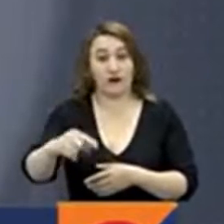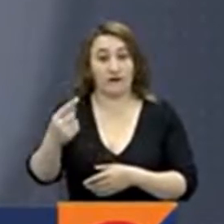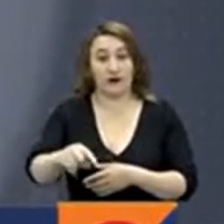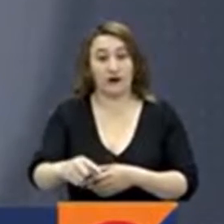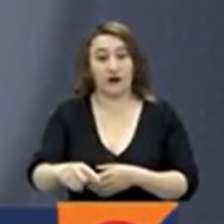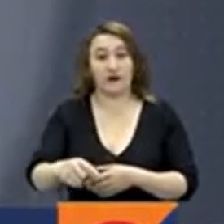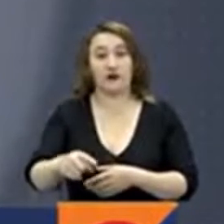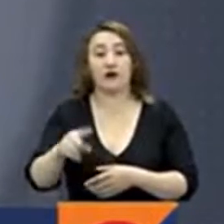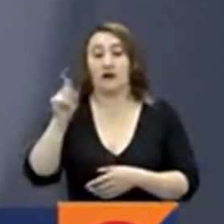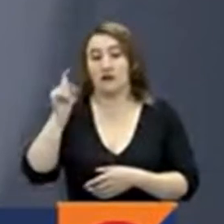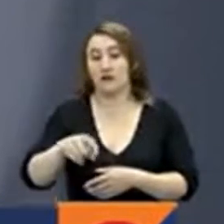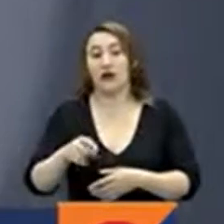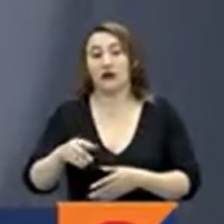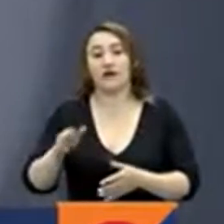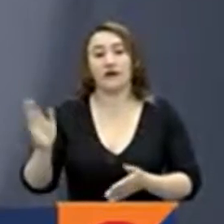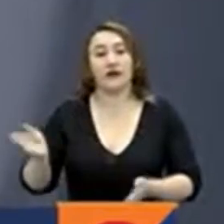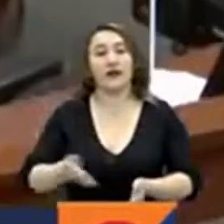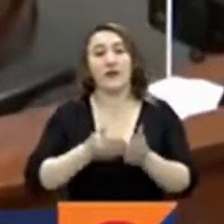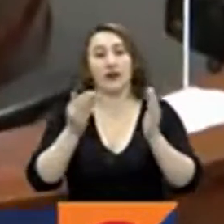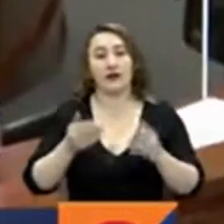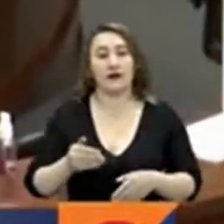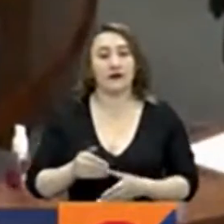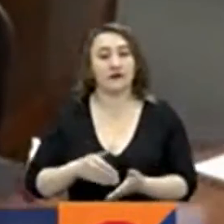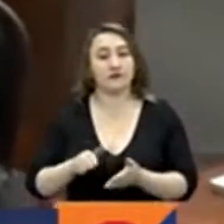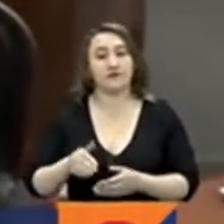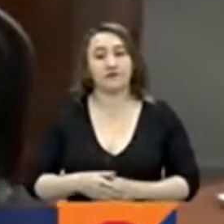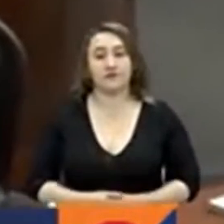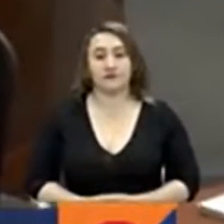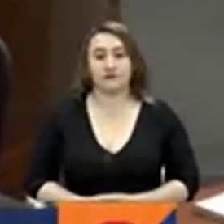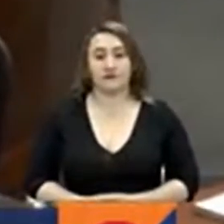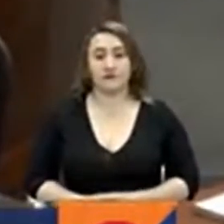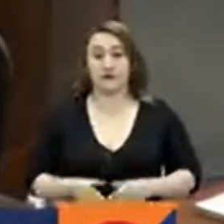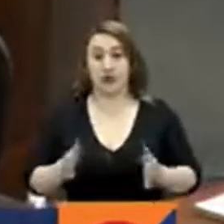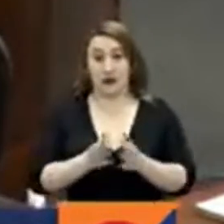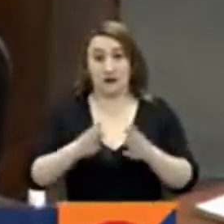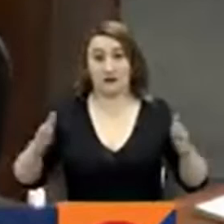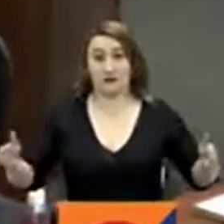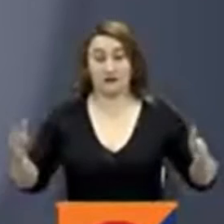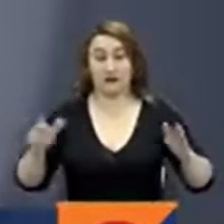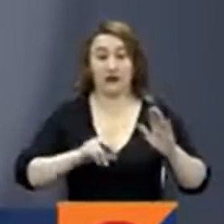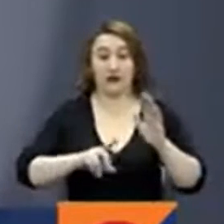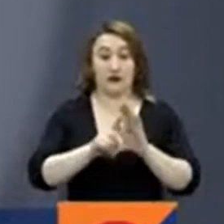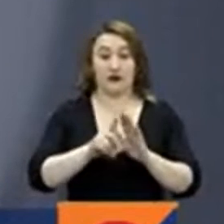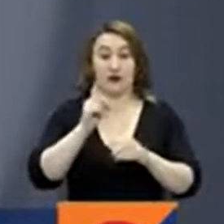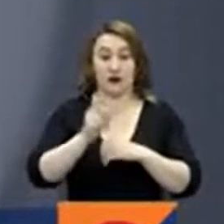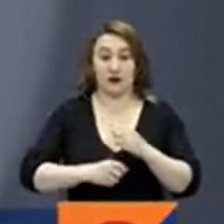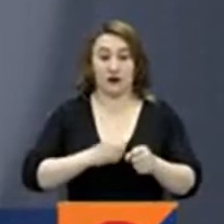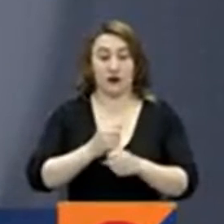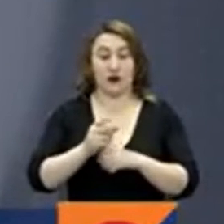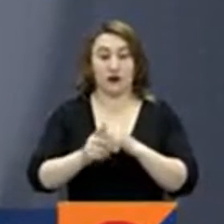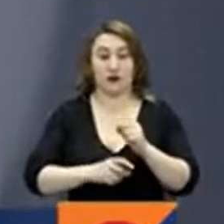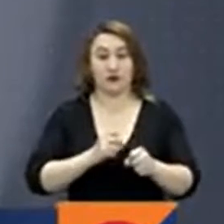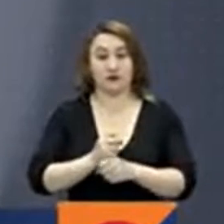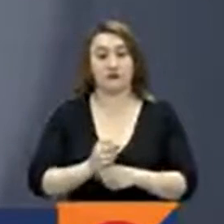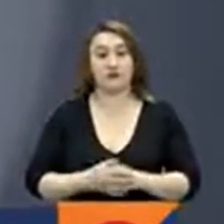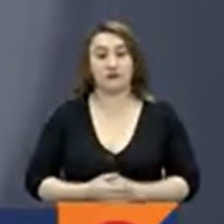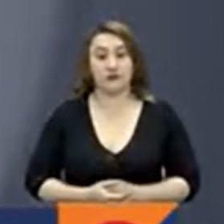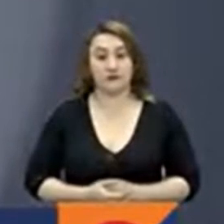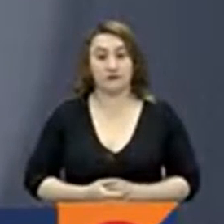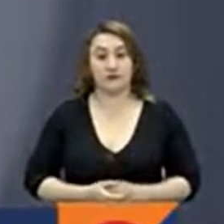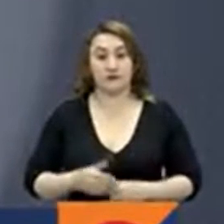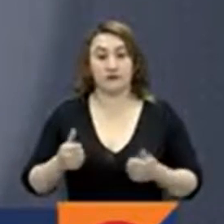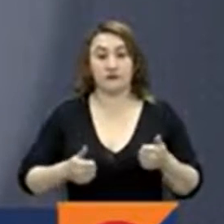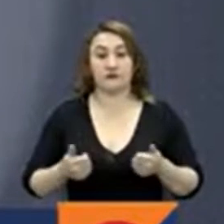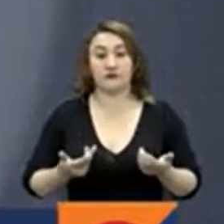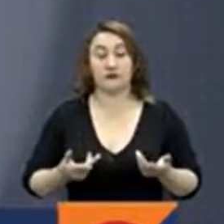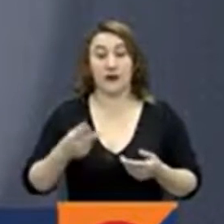se hace demandable para pérdida de investidura. Amplía el periodo legislativo de cada año. El primer periodo de sesiones comenzará el